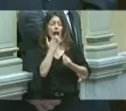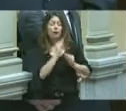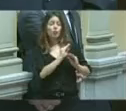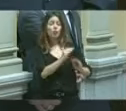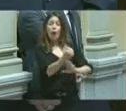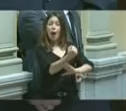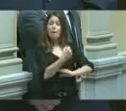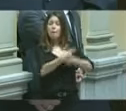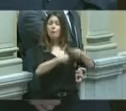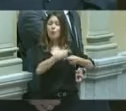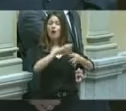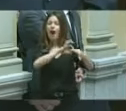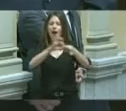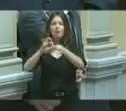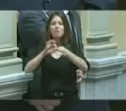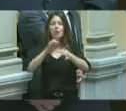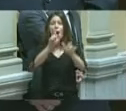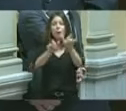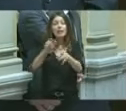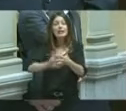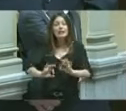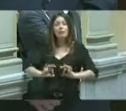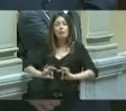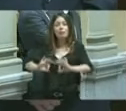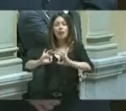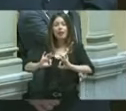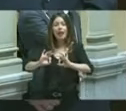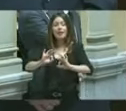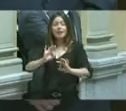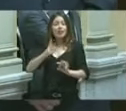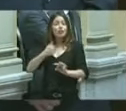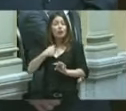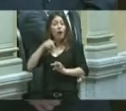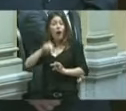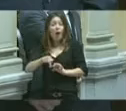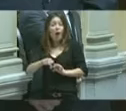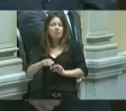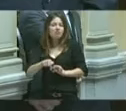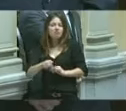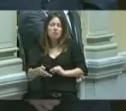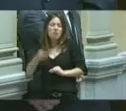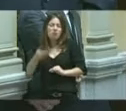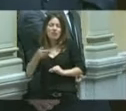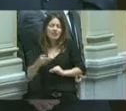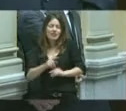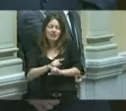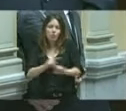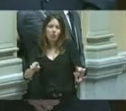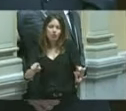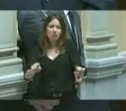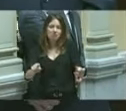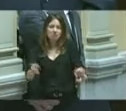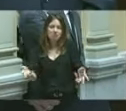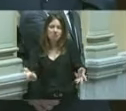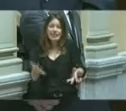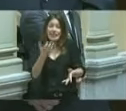de mi familia, amigos y personas especiales, no sería ni lo que soy, ni más importante todavía, como soy. Si